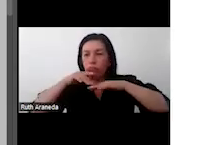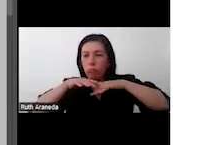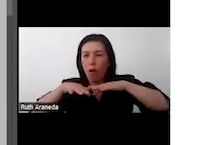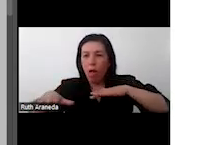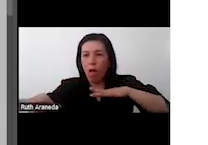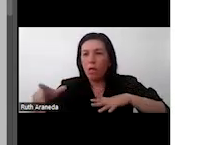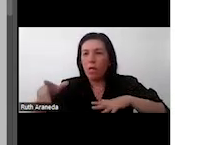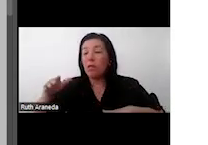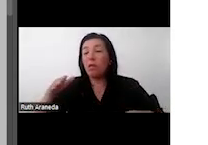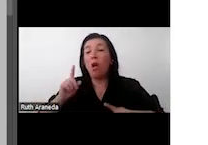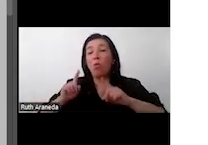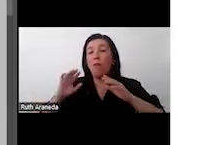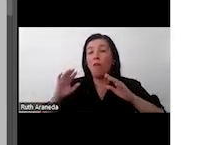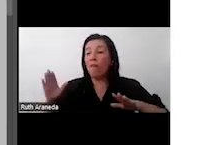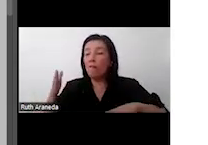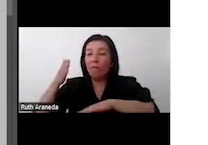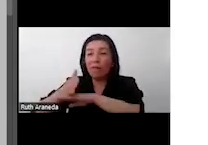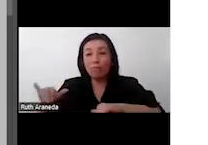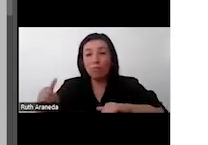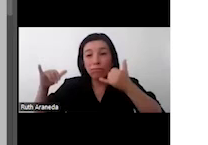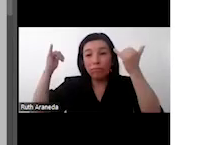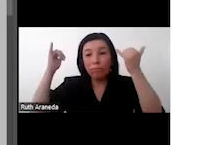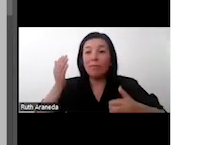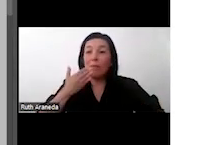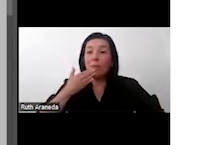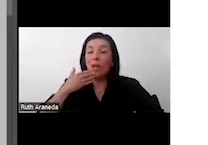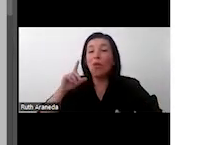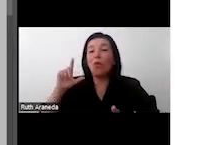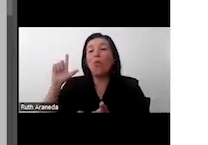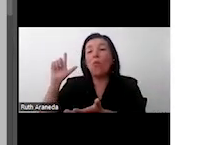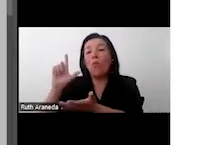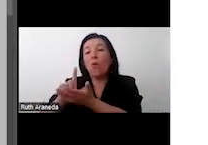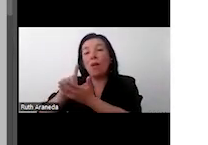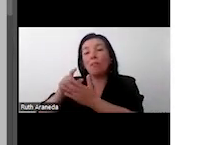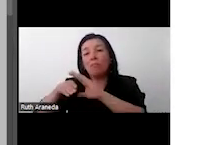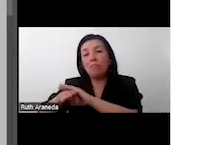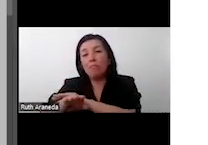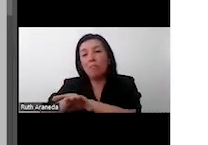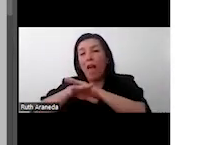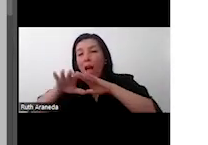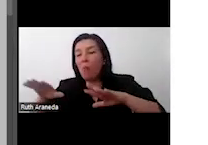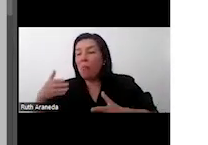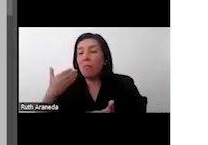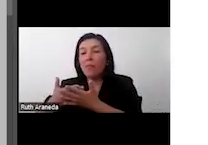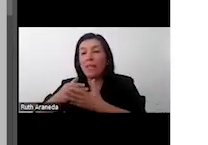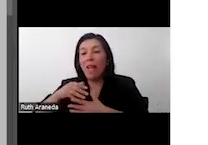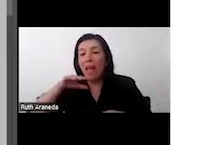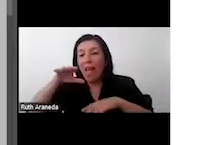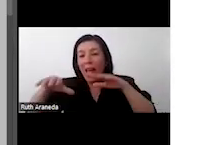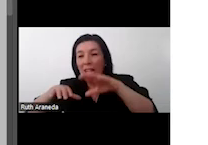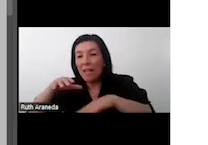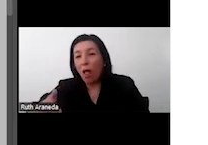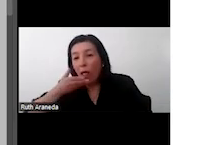lugar de esparcimiento, como también para otras personas es el lugar donde pueden acceder, digamos, al agua para los animales o para los